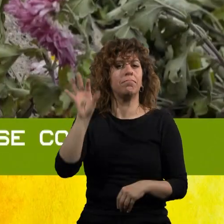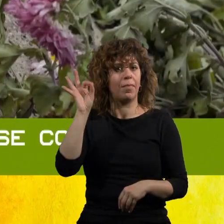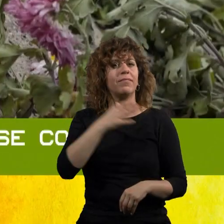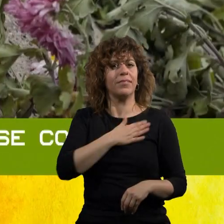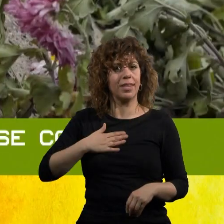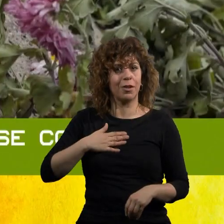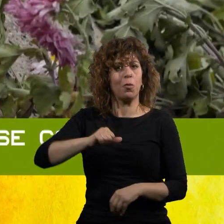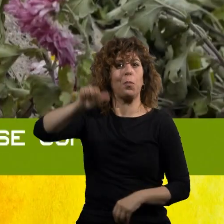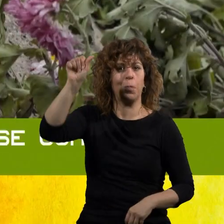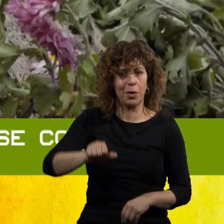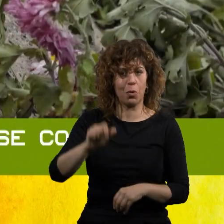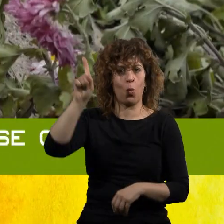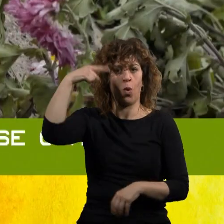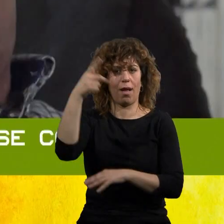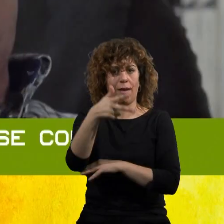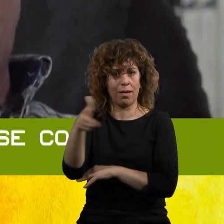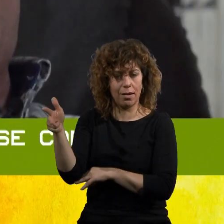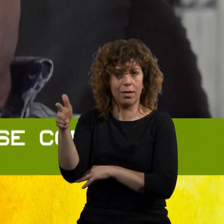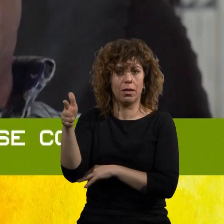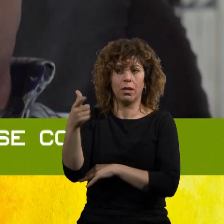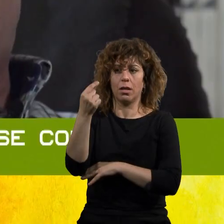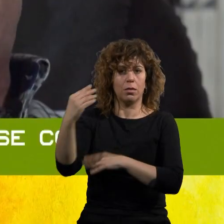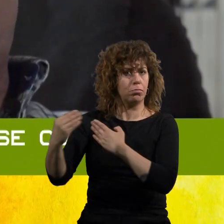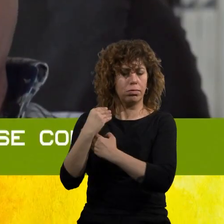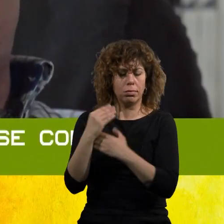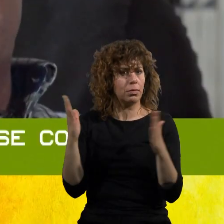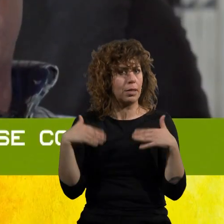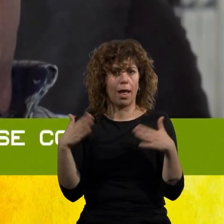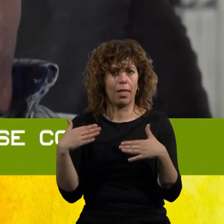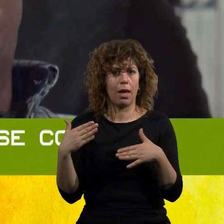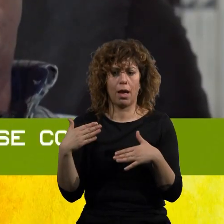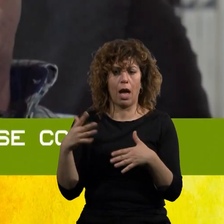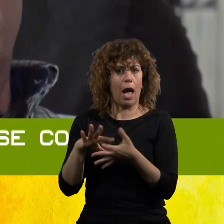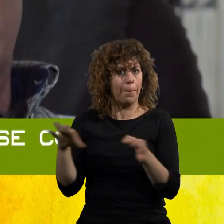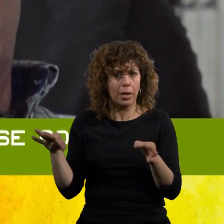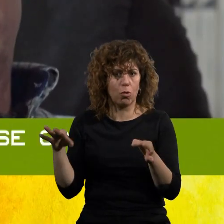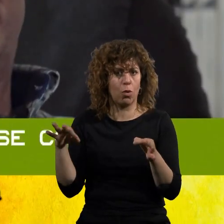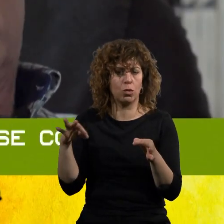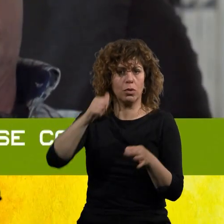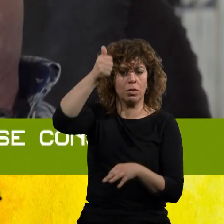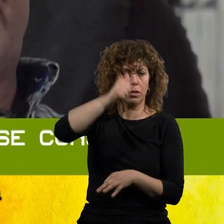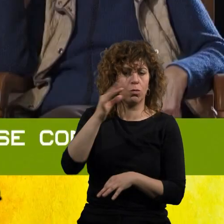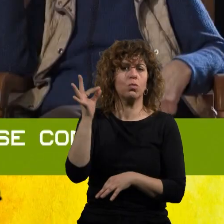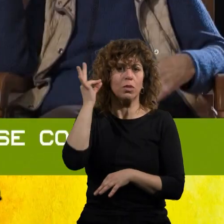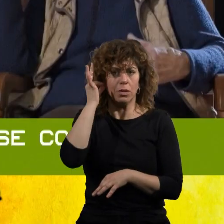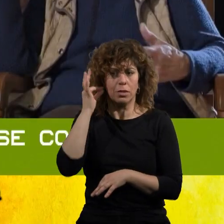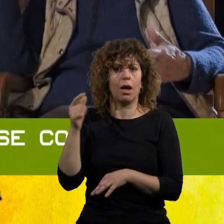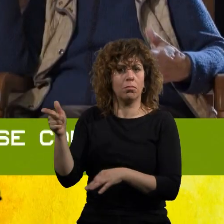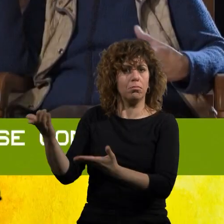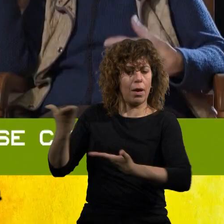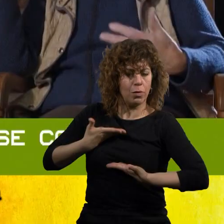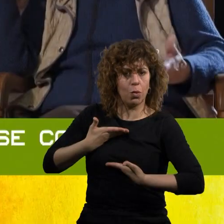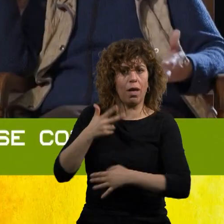y empecé a hacer cosas, claro, sin financiación y sin nada, con amigos aquí como Kiko, Laura, que me ayudaron con la